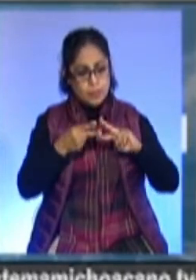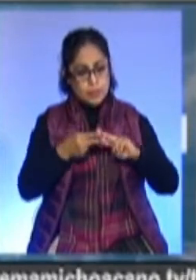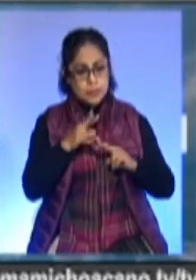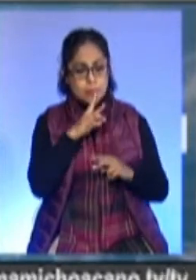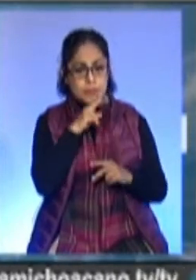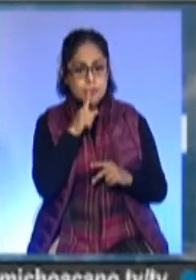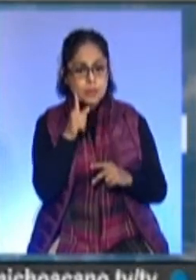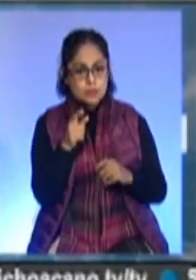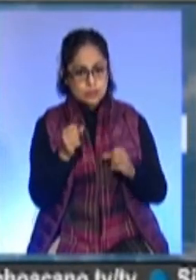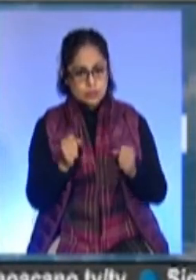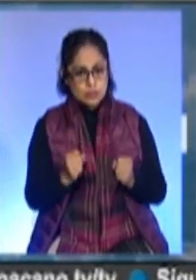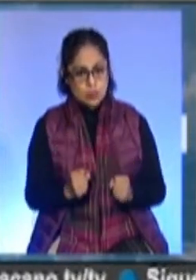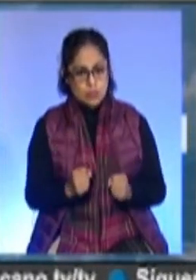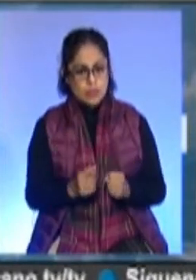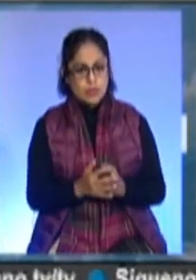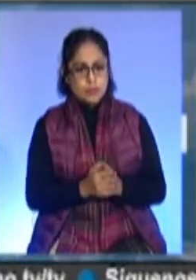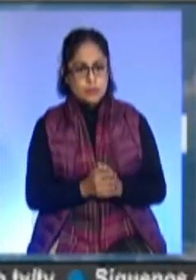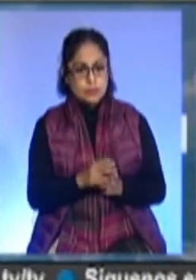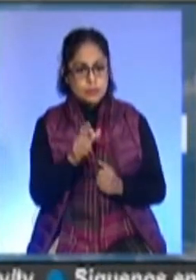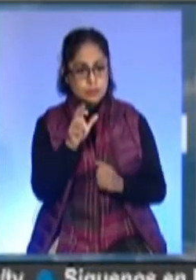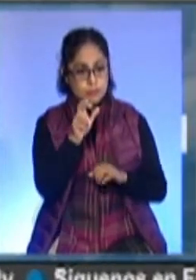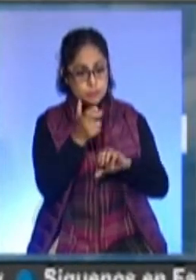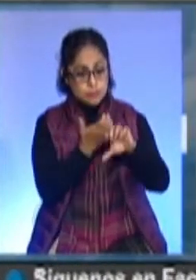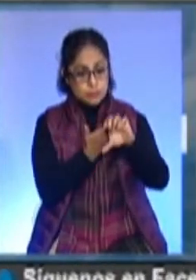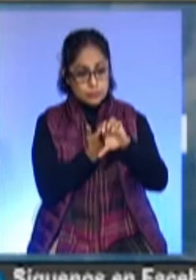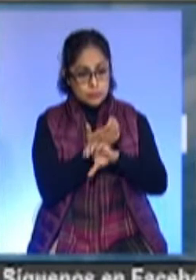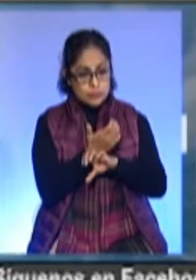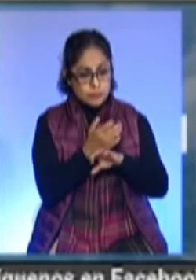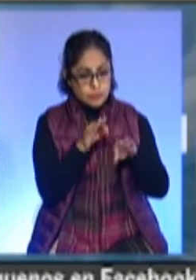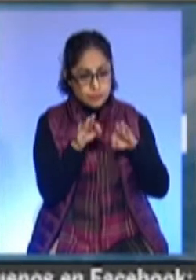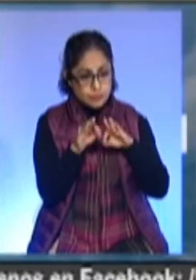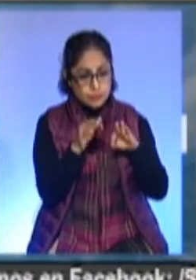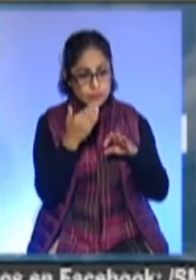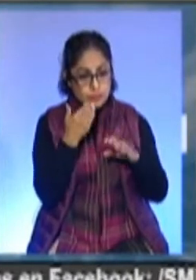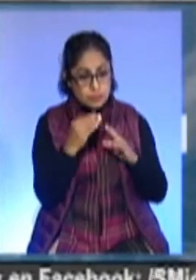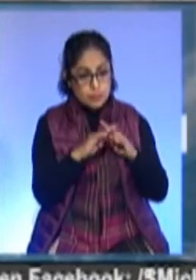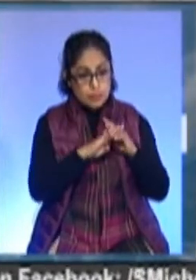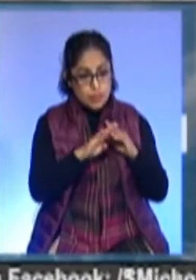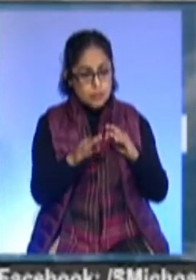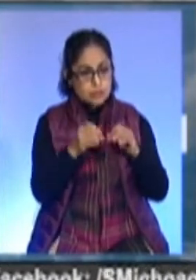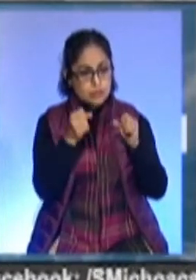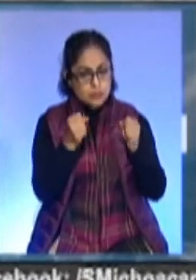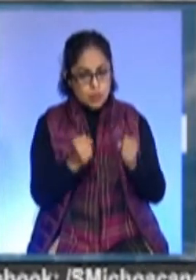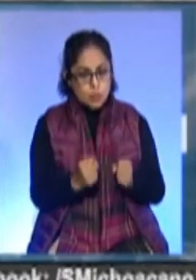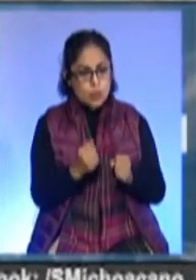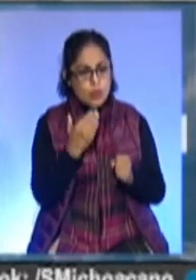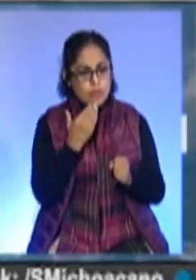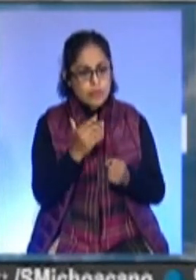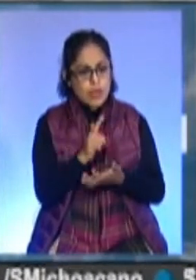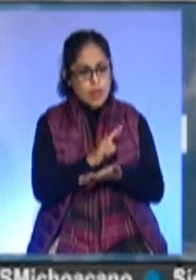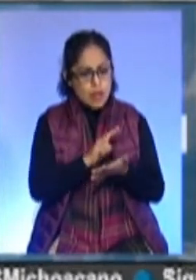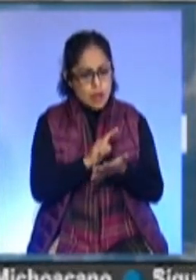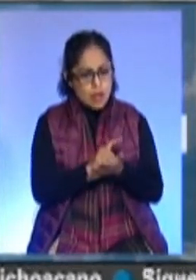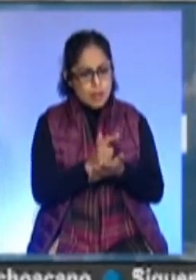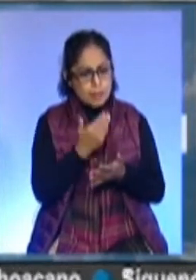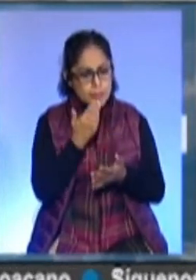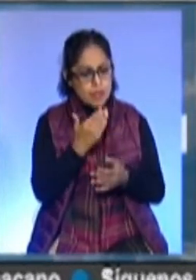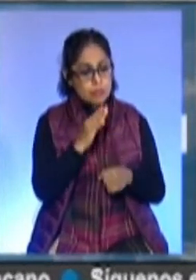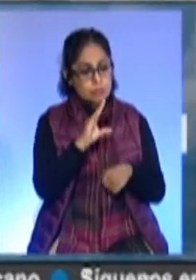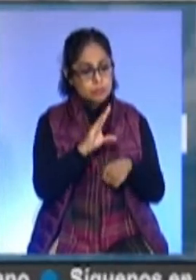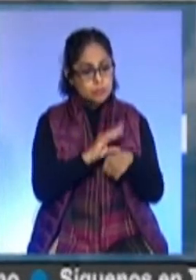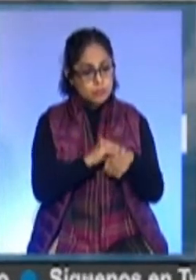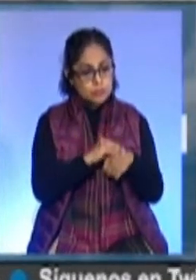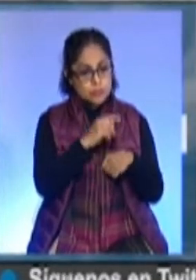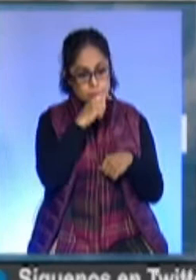de que sea segura. Cuando el Estado trabaje sobre una migración segura, una migración legal, pero además una migración que